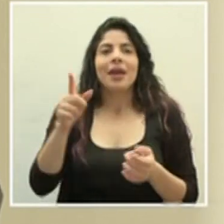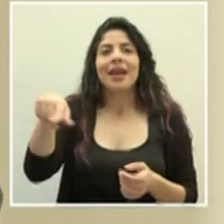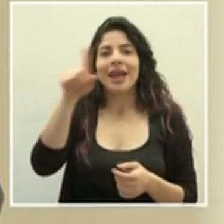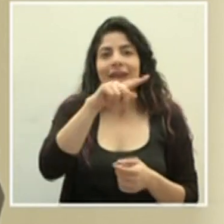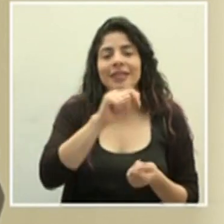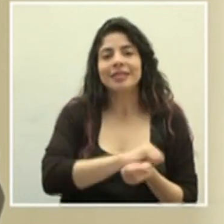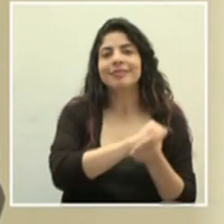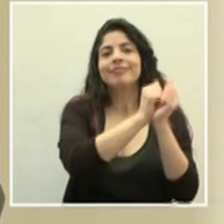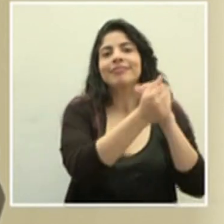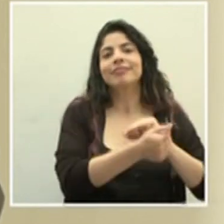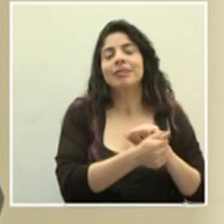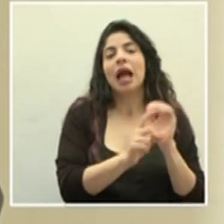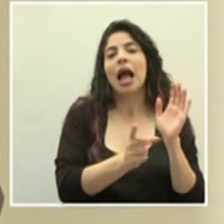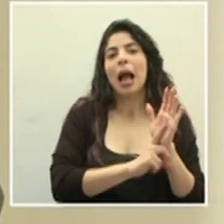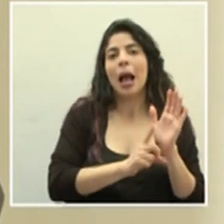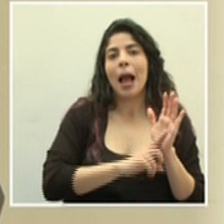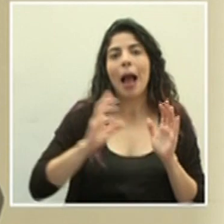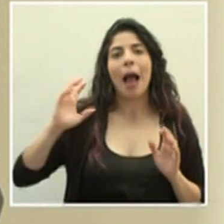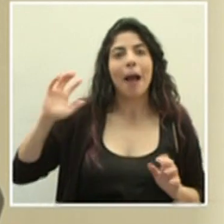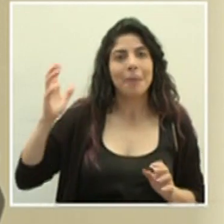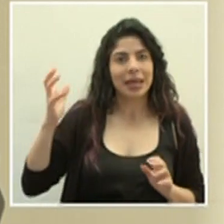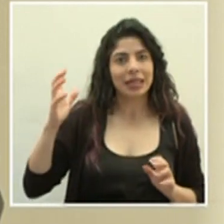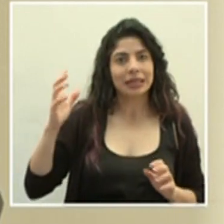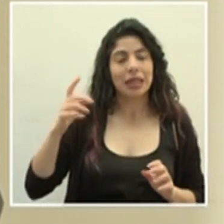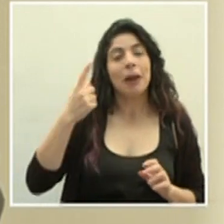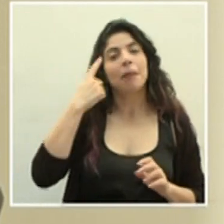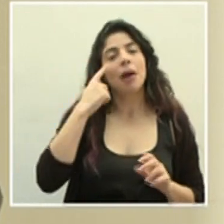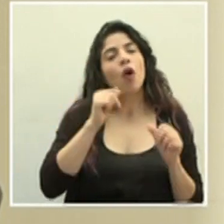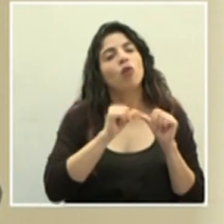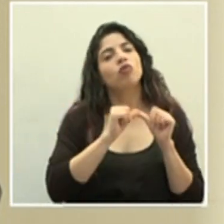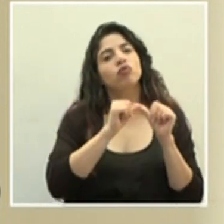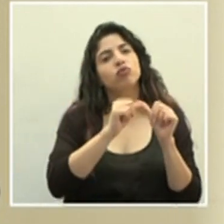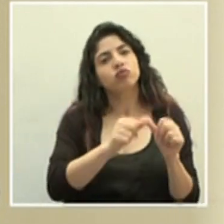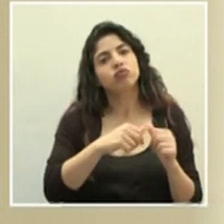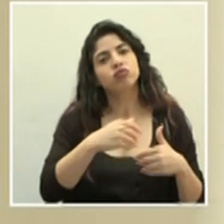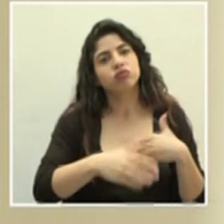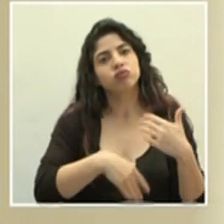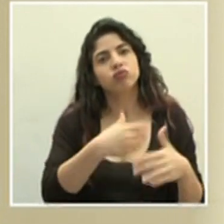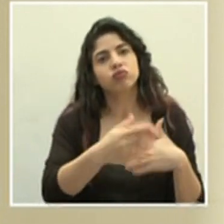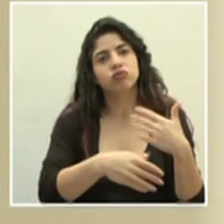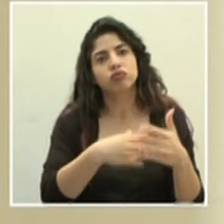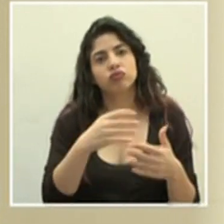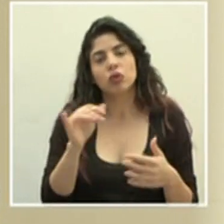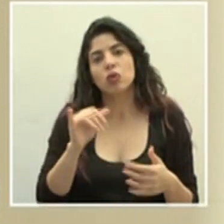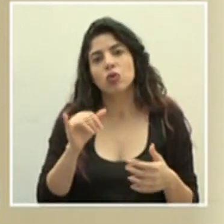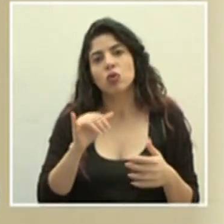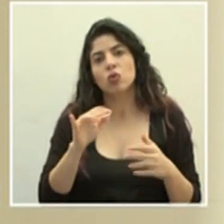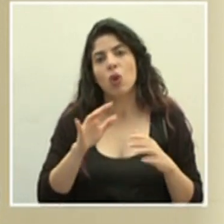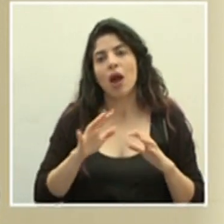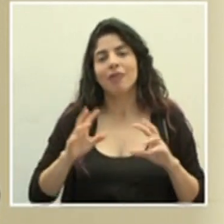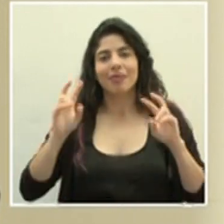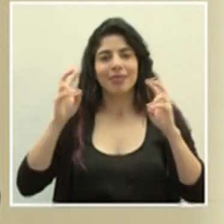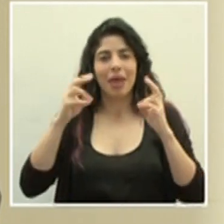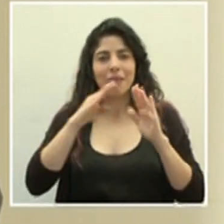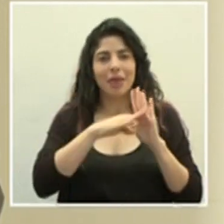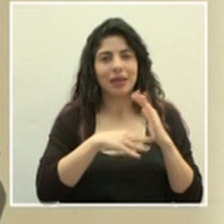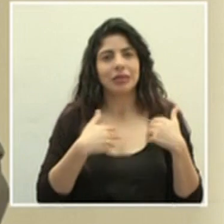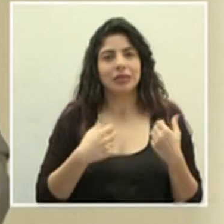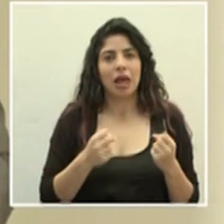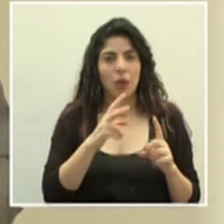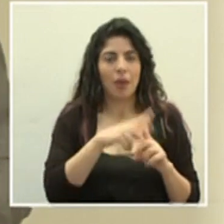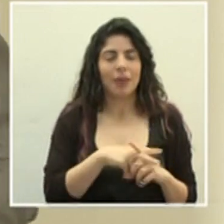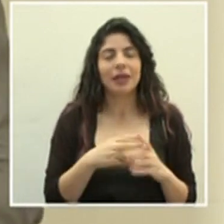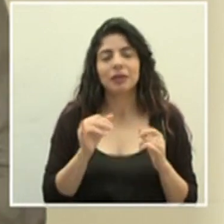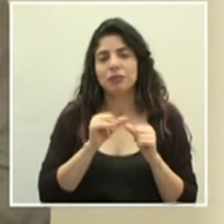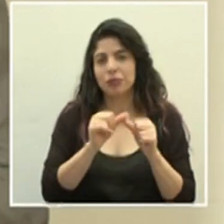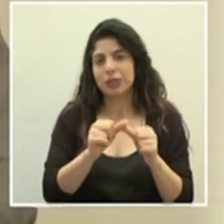la condición de alerta amarilla y mantener la evolución que estamos llevando con el tema de las medidas sanitarias.